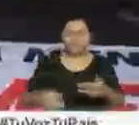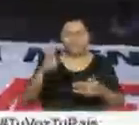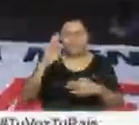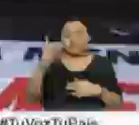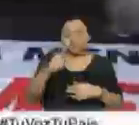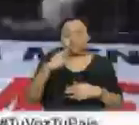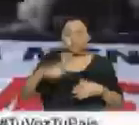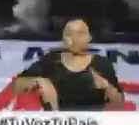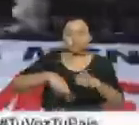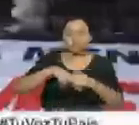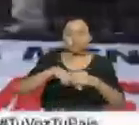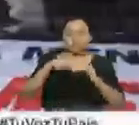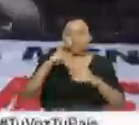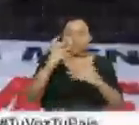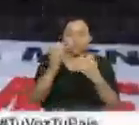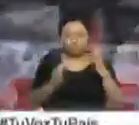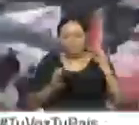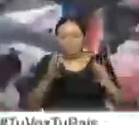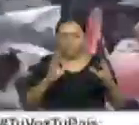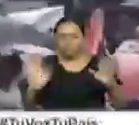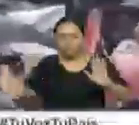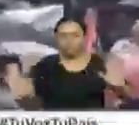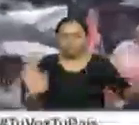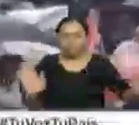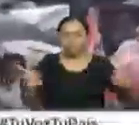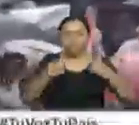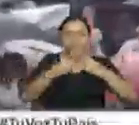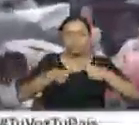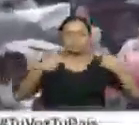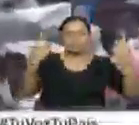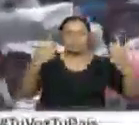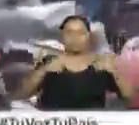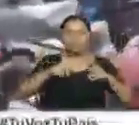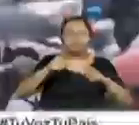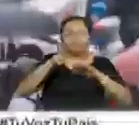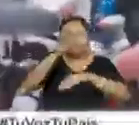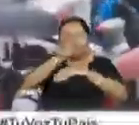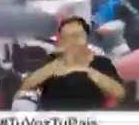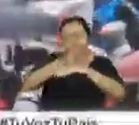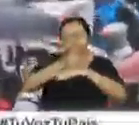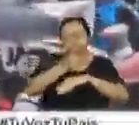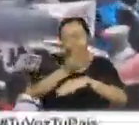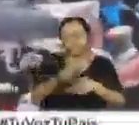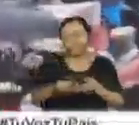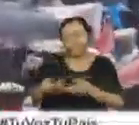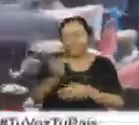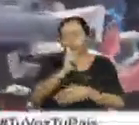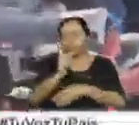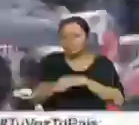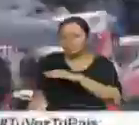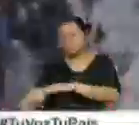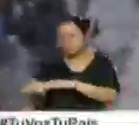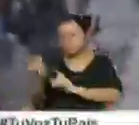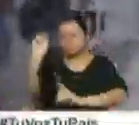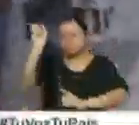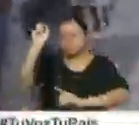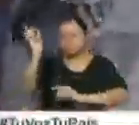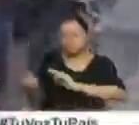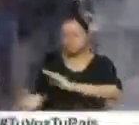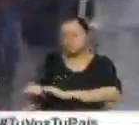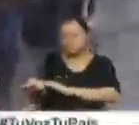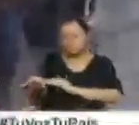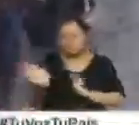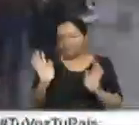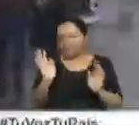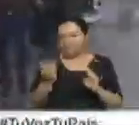a la justicia después de que se difundiera una grabación en la que presuntamente da su aval para comprar el silencio de un exdiputado preso por